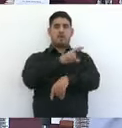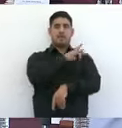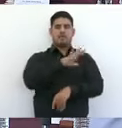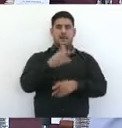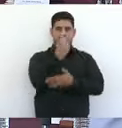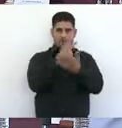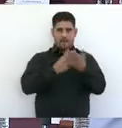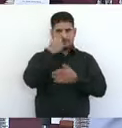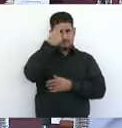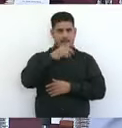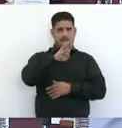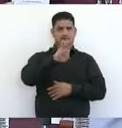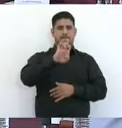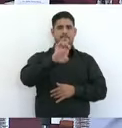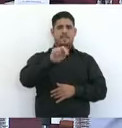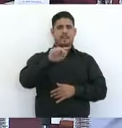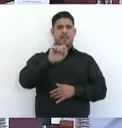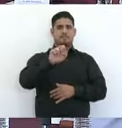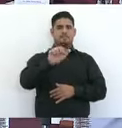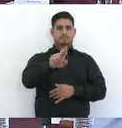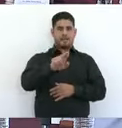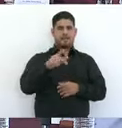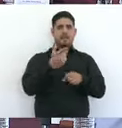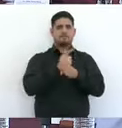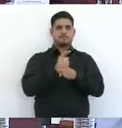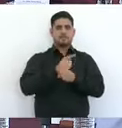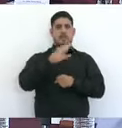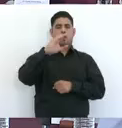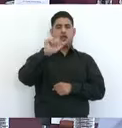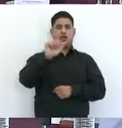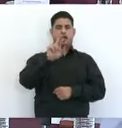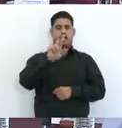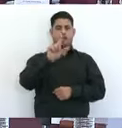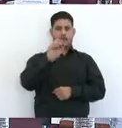para el bienestar, licenciado Carlos Torres Rosas.